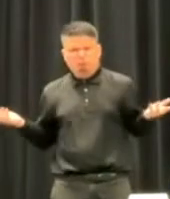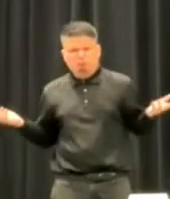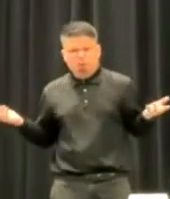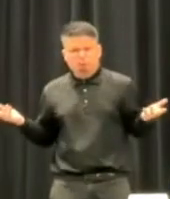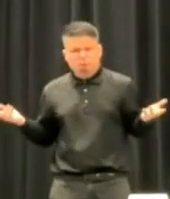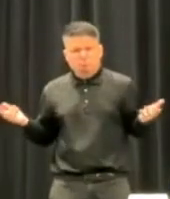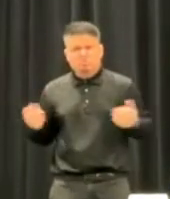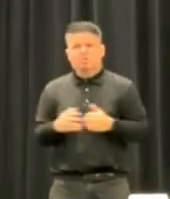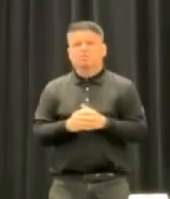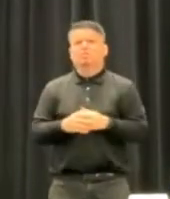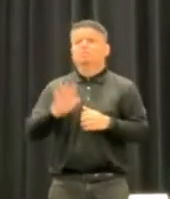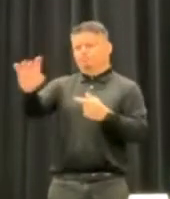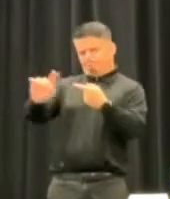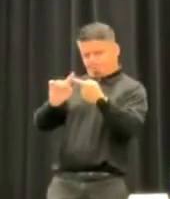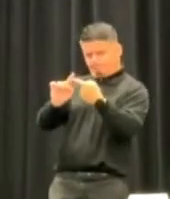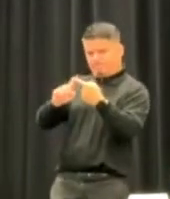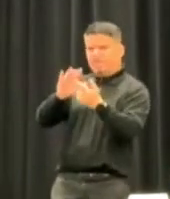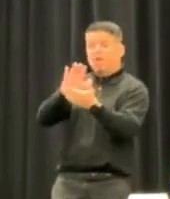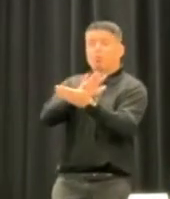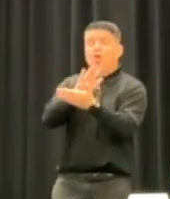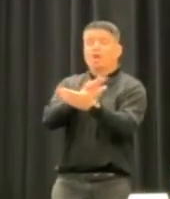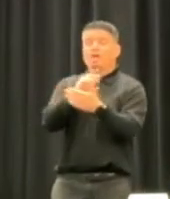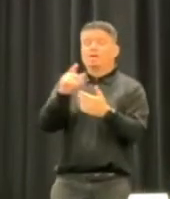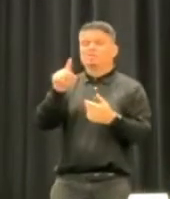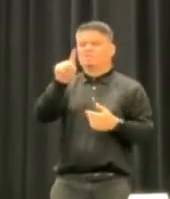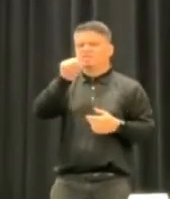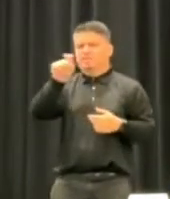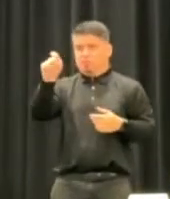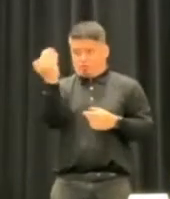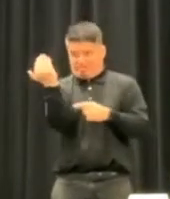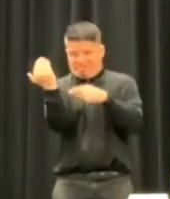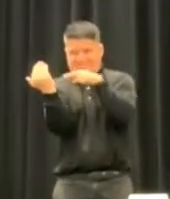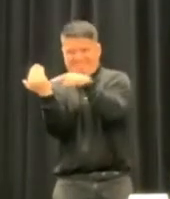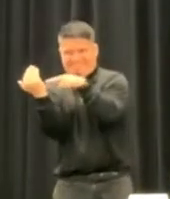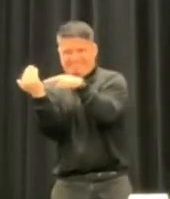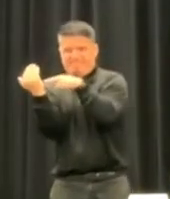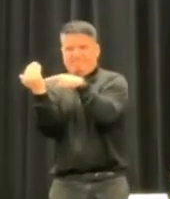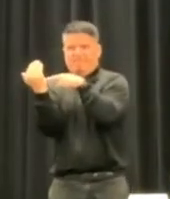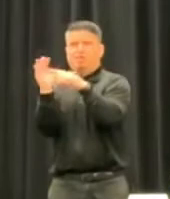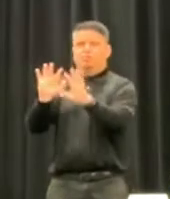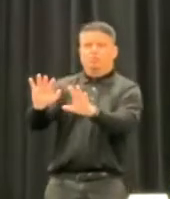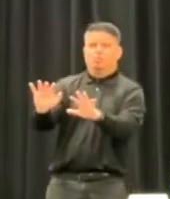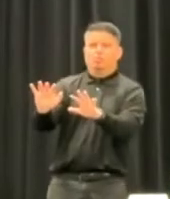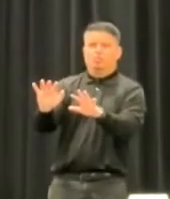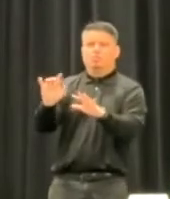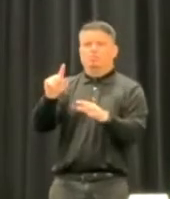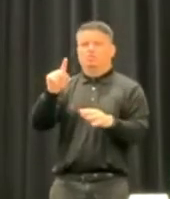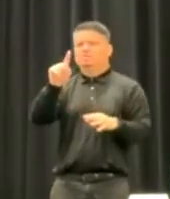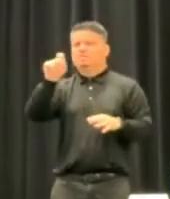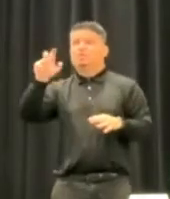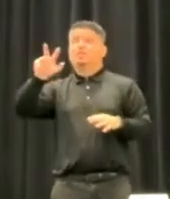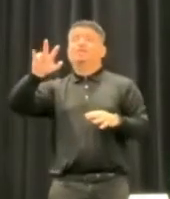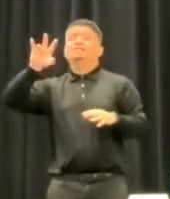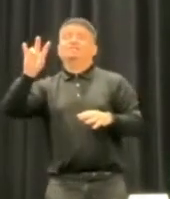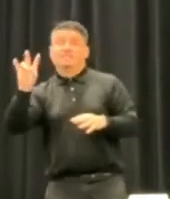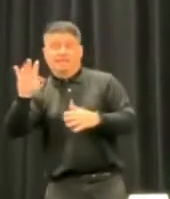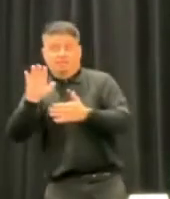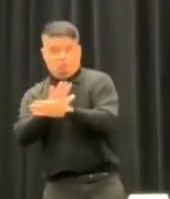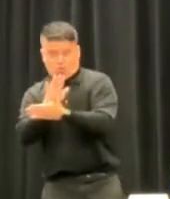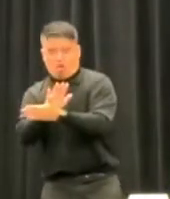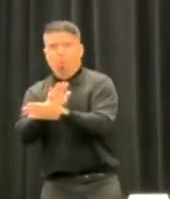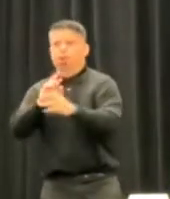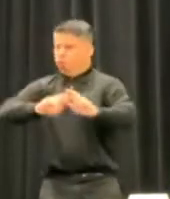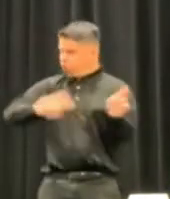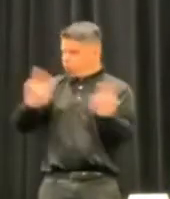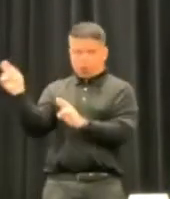relación a las escuelas 115 escuelas bueno 137 escuelas estaban listas para reabrir y